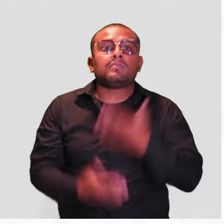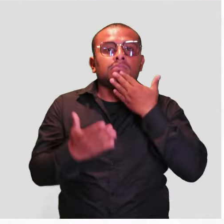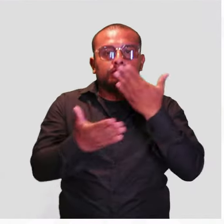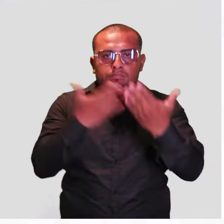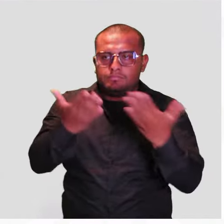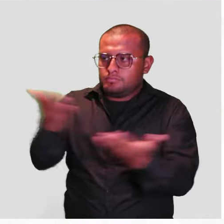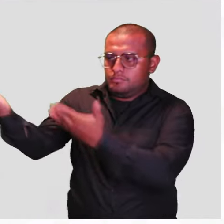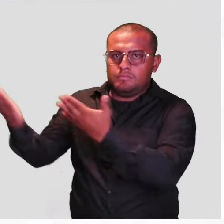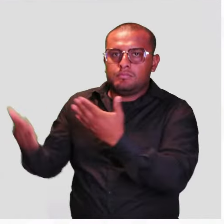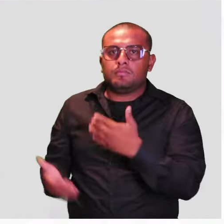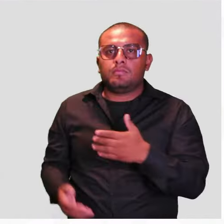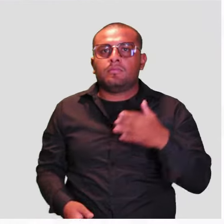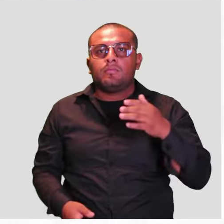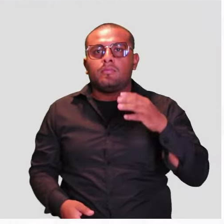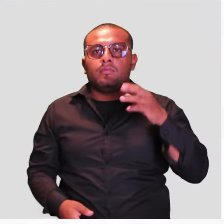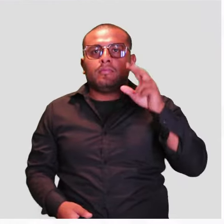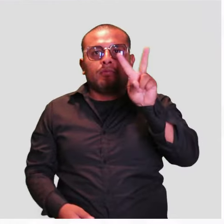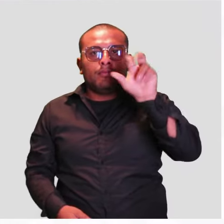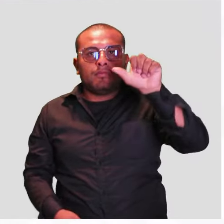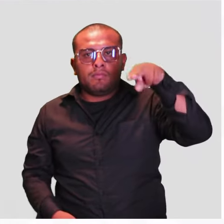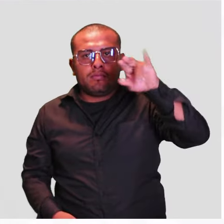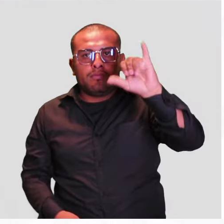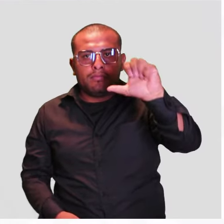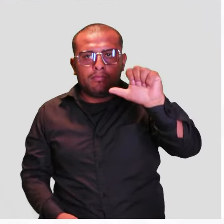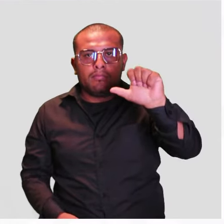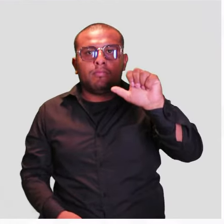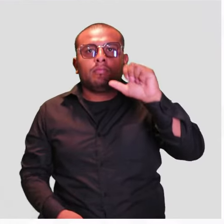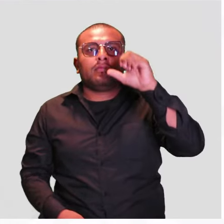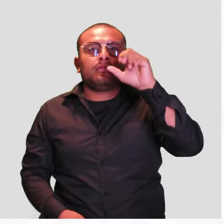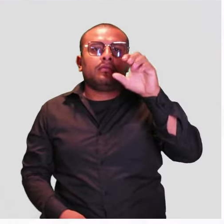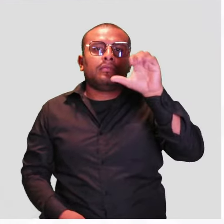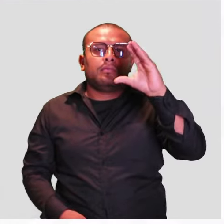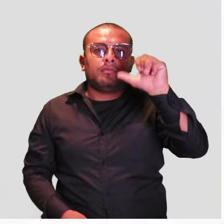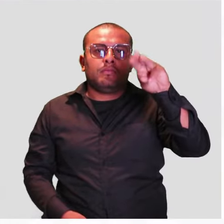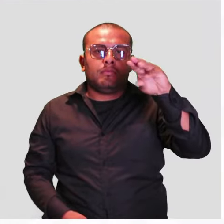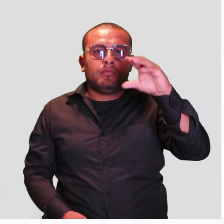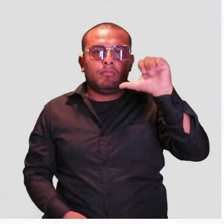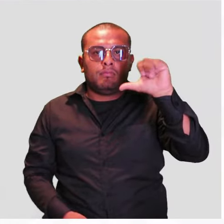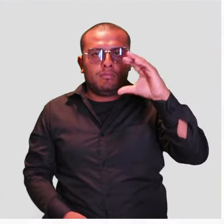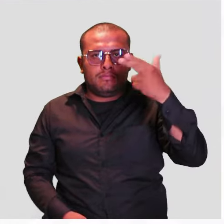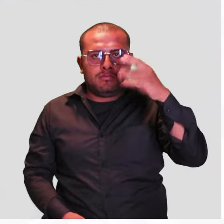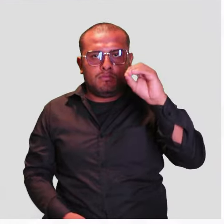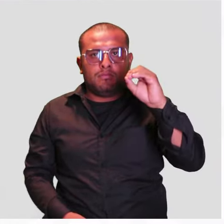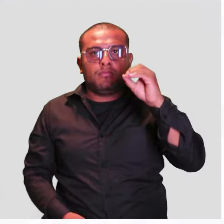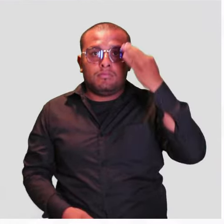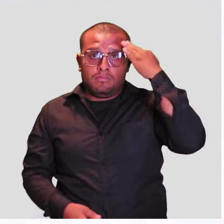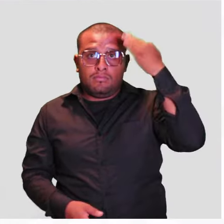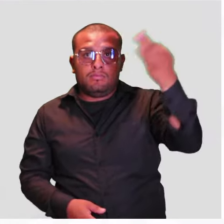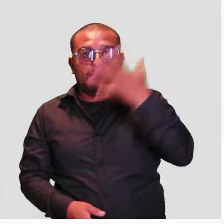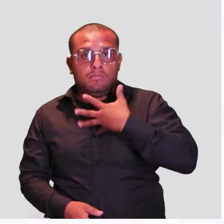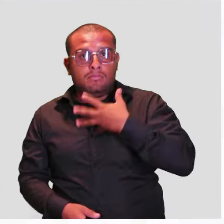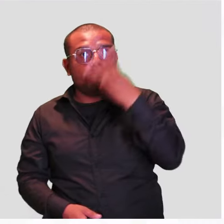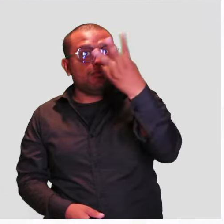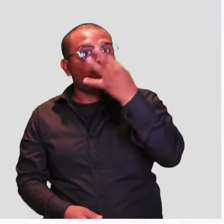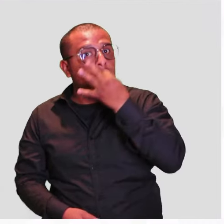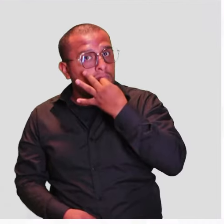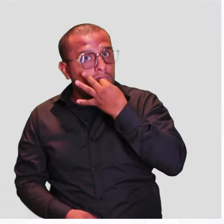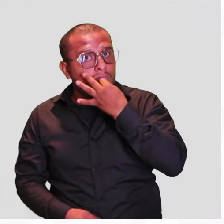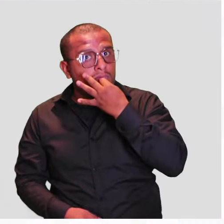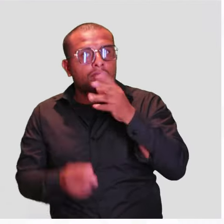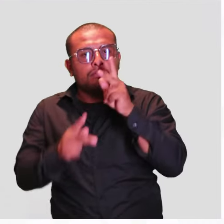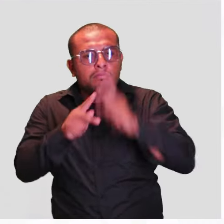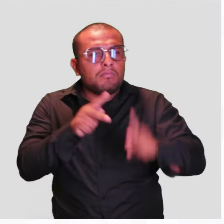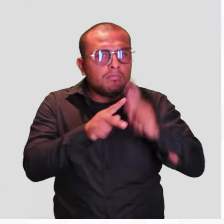candidata Vania Camacho Galván. Candidata, cuenta usted con 3 minutos para emplear en una o